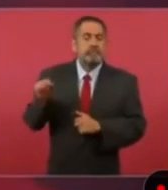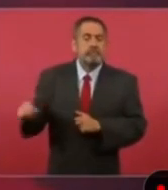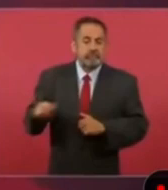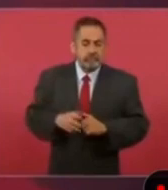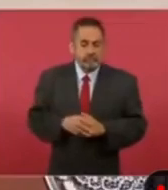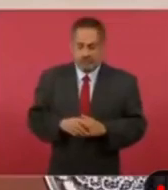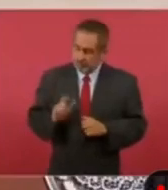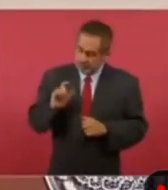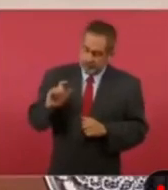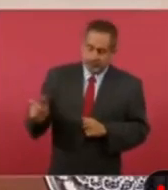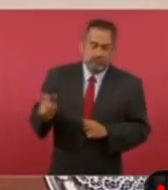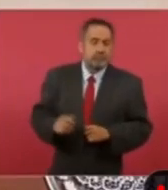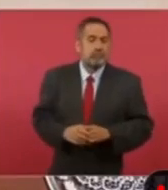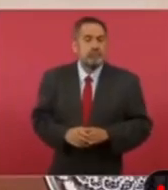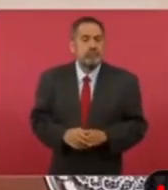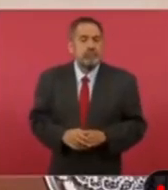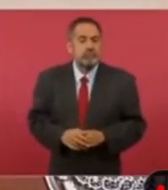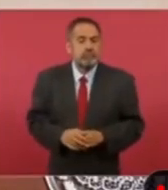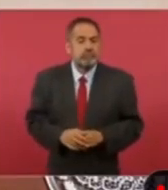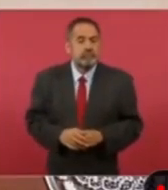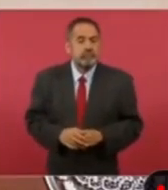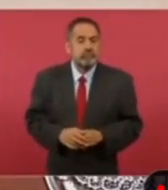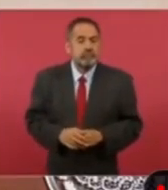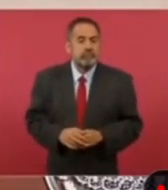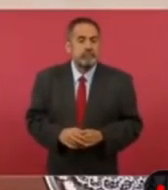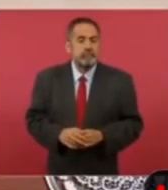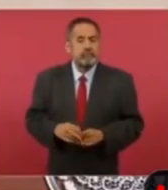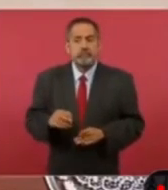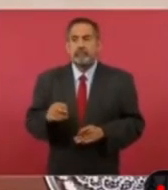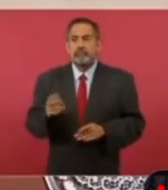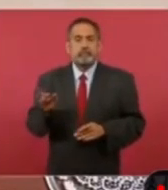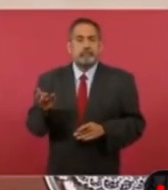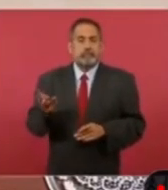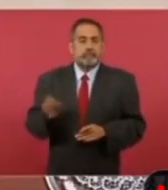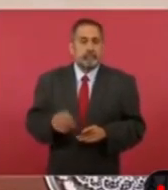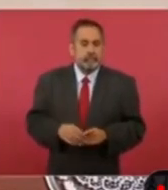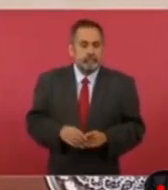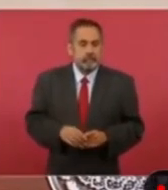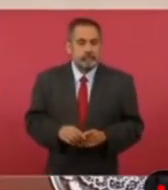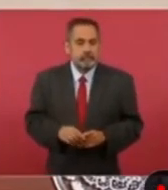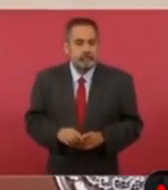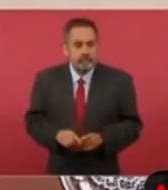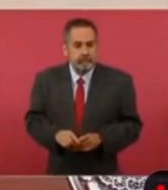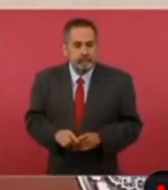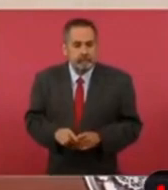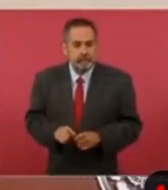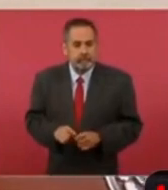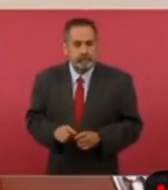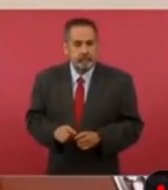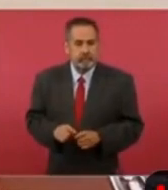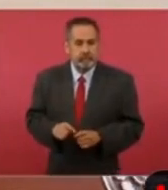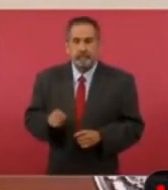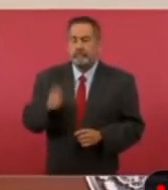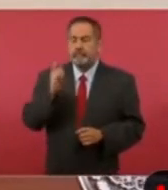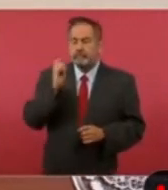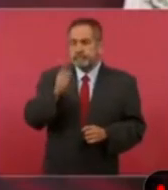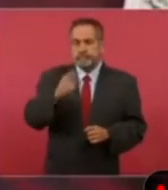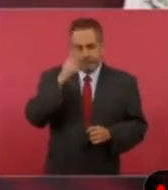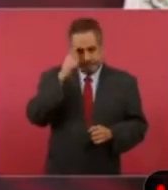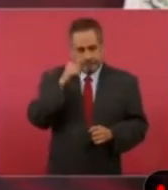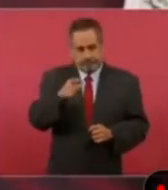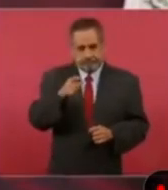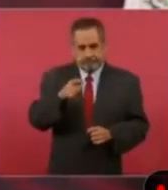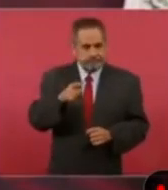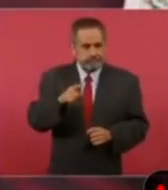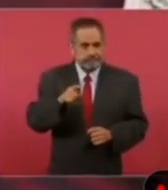su salario mínimo. Entonces, es no permitir que